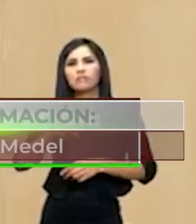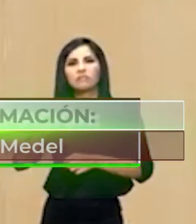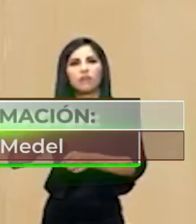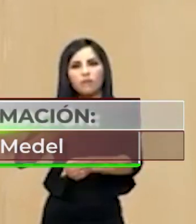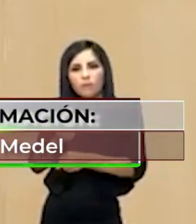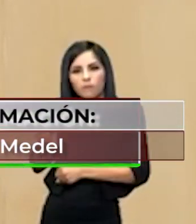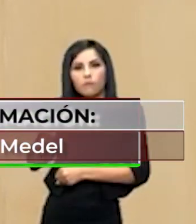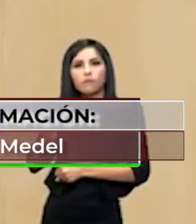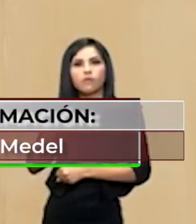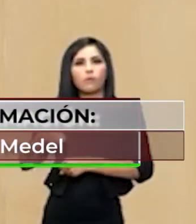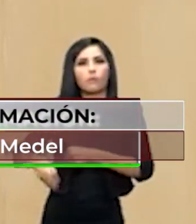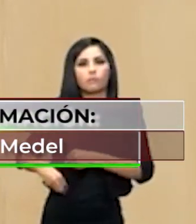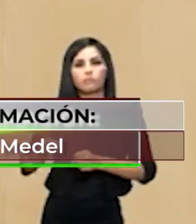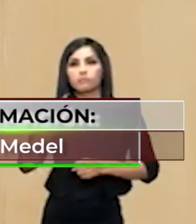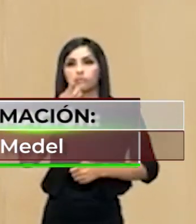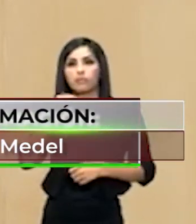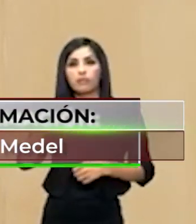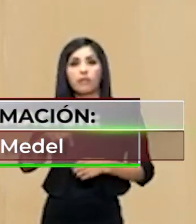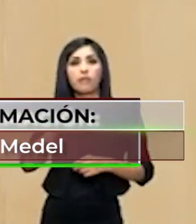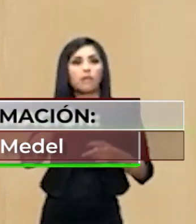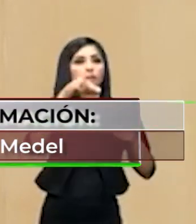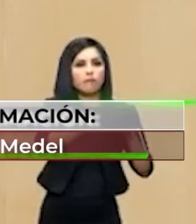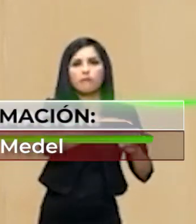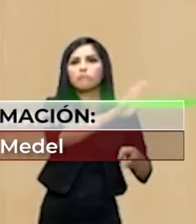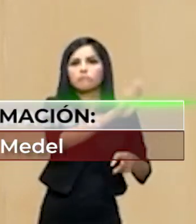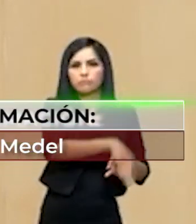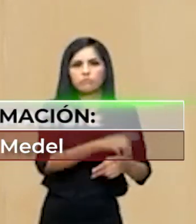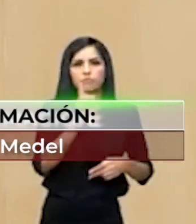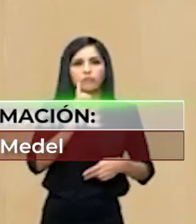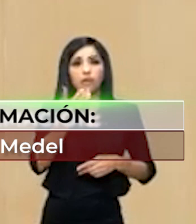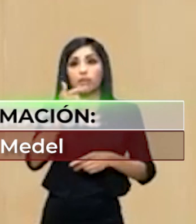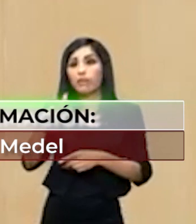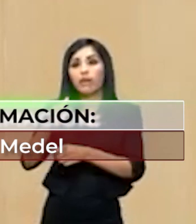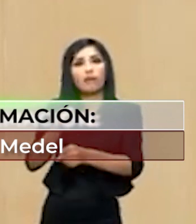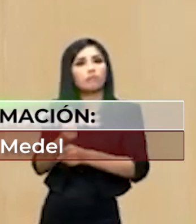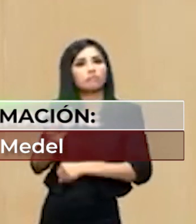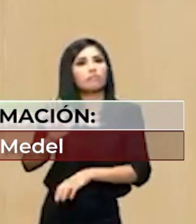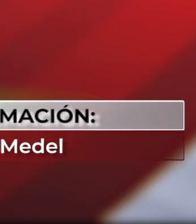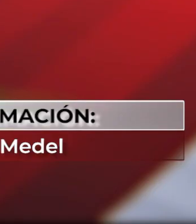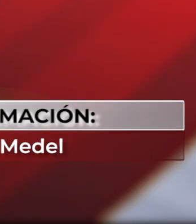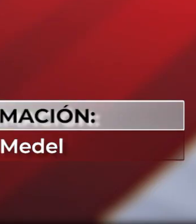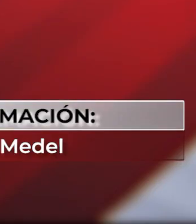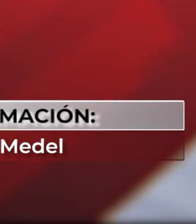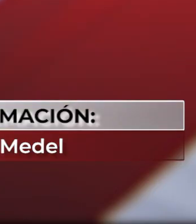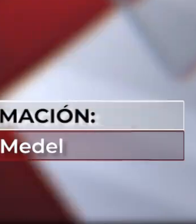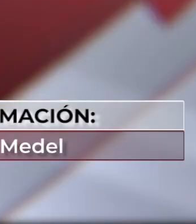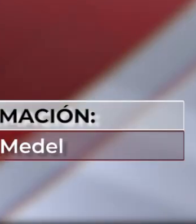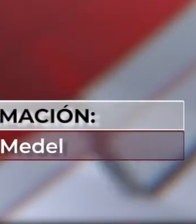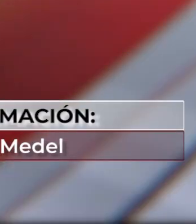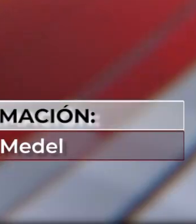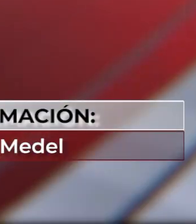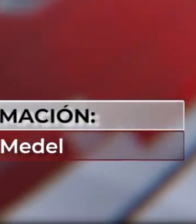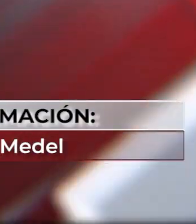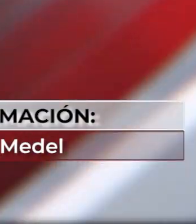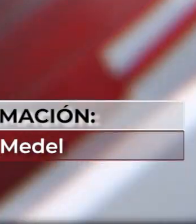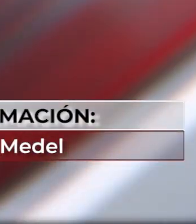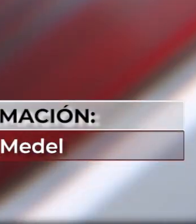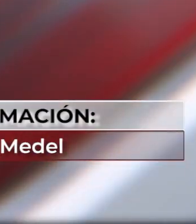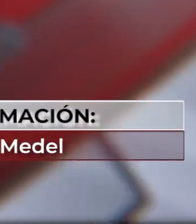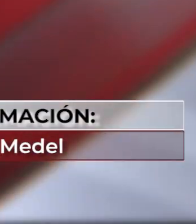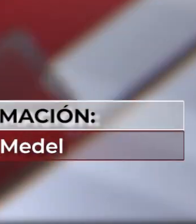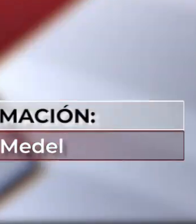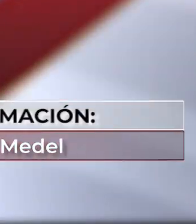y culposos que los feminicidios. Luis Medel, Noti 13.